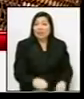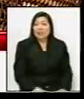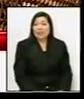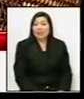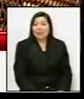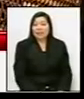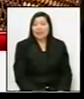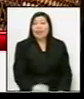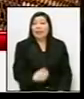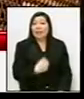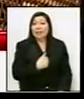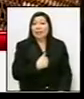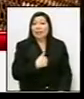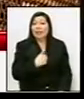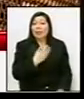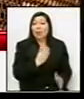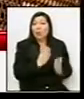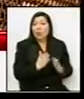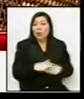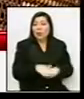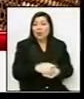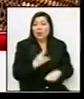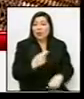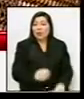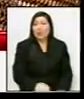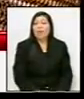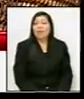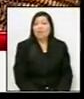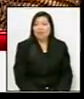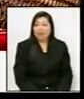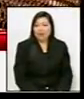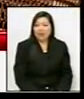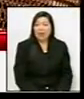el de pertenencia a una organización criminal.